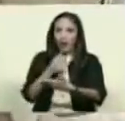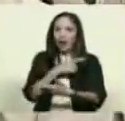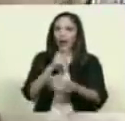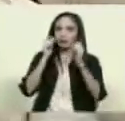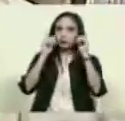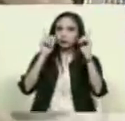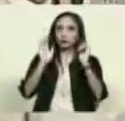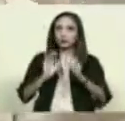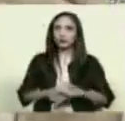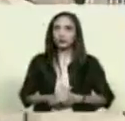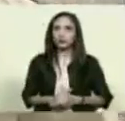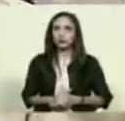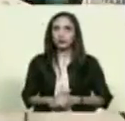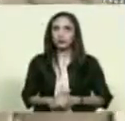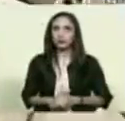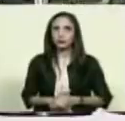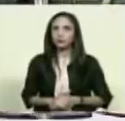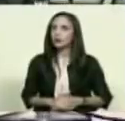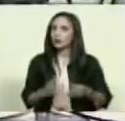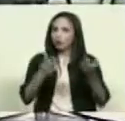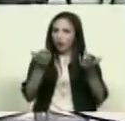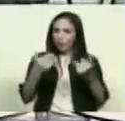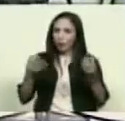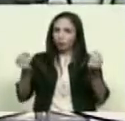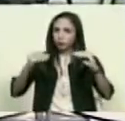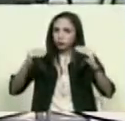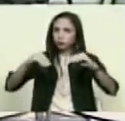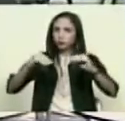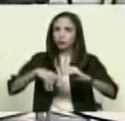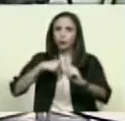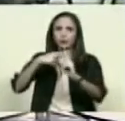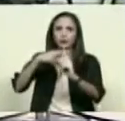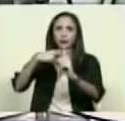Y vamos, mira, vamos sumando.